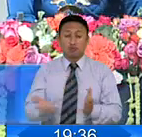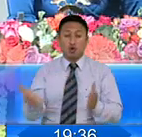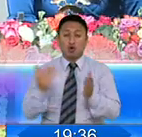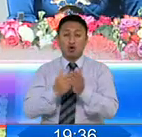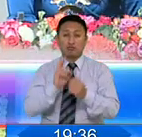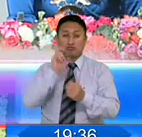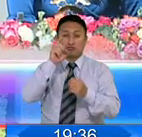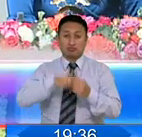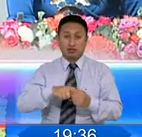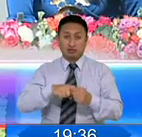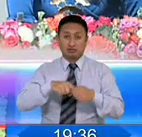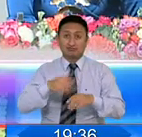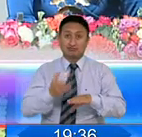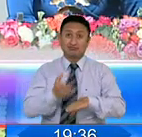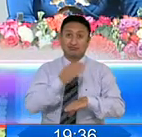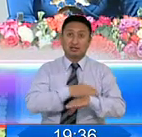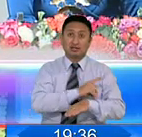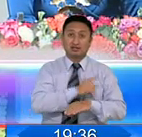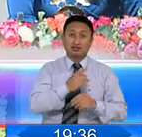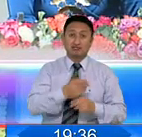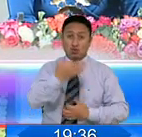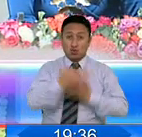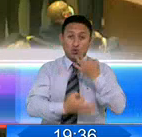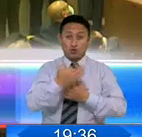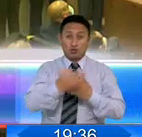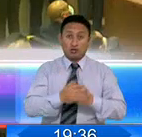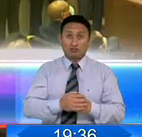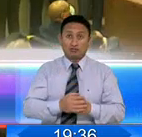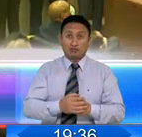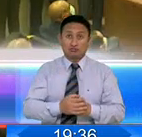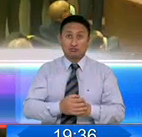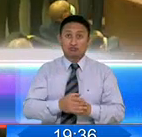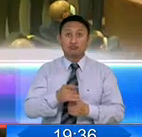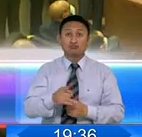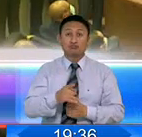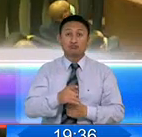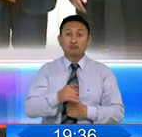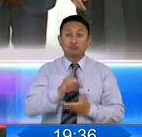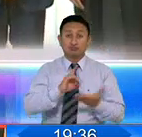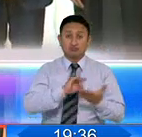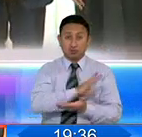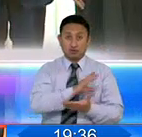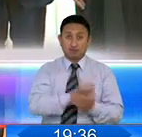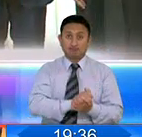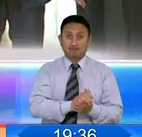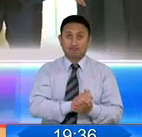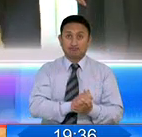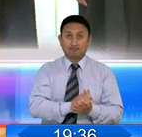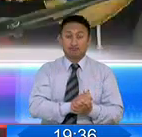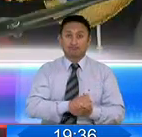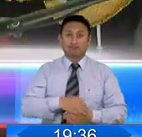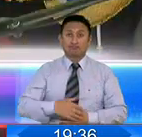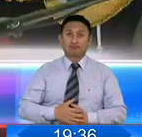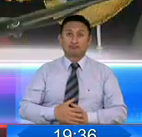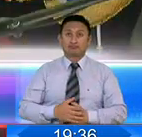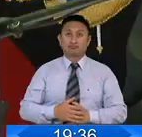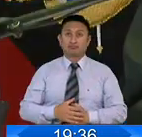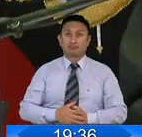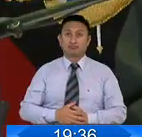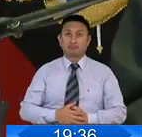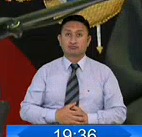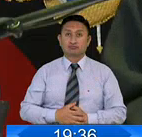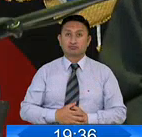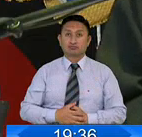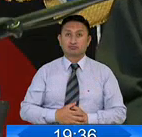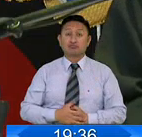luego que fue destituido por una sentencia que emitió contra una entidad pública en el correísmo. Al haber vivido en carne propia